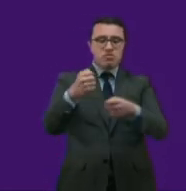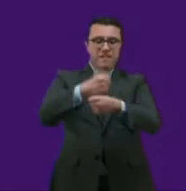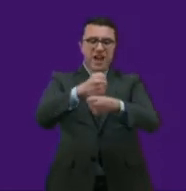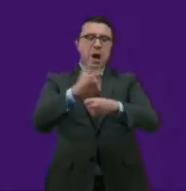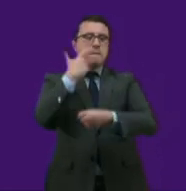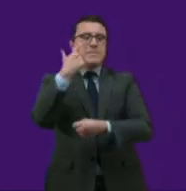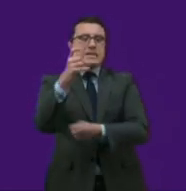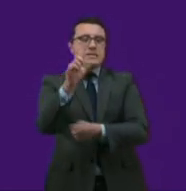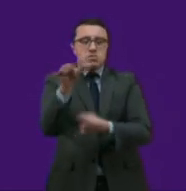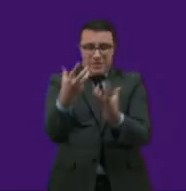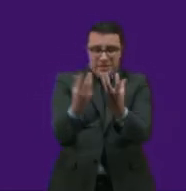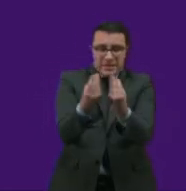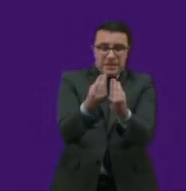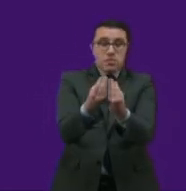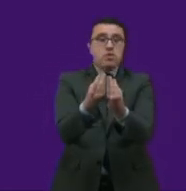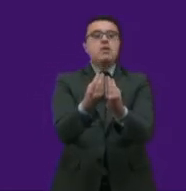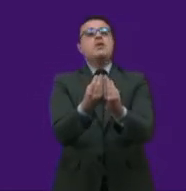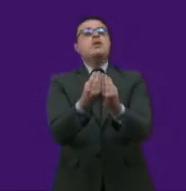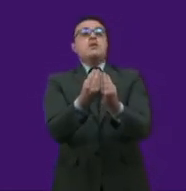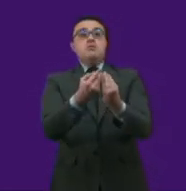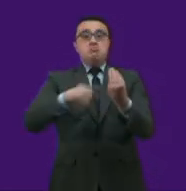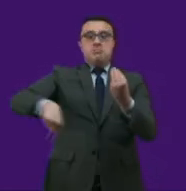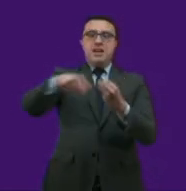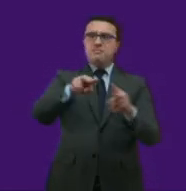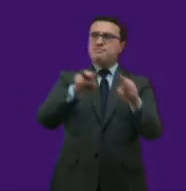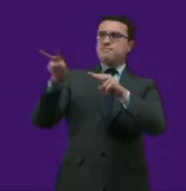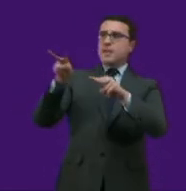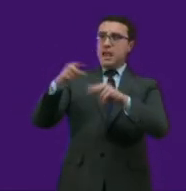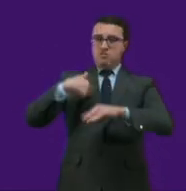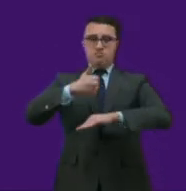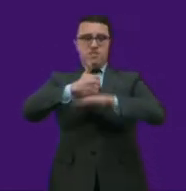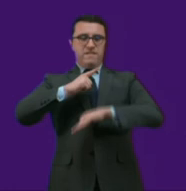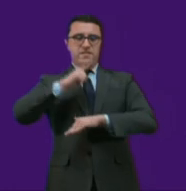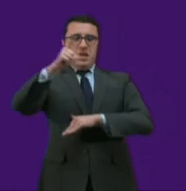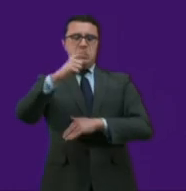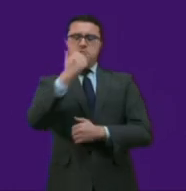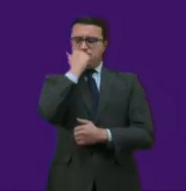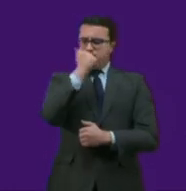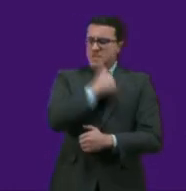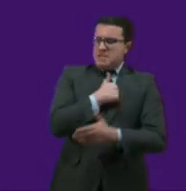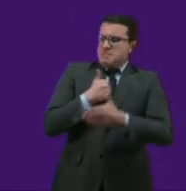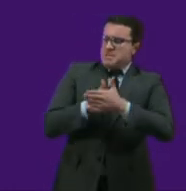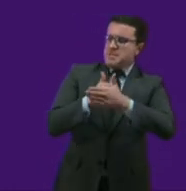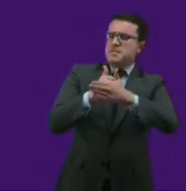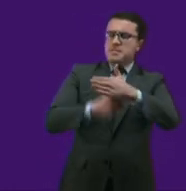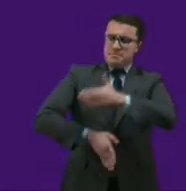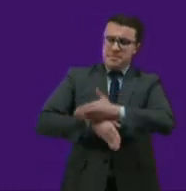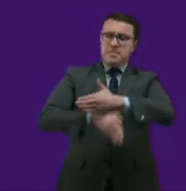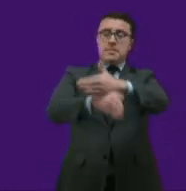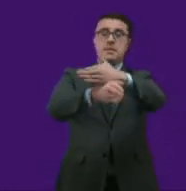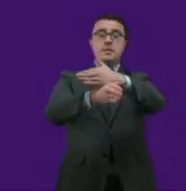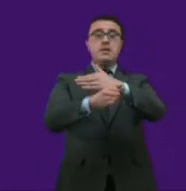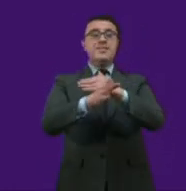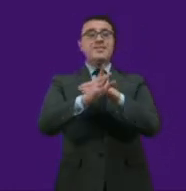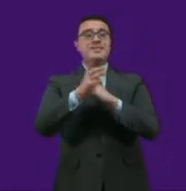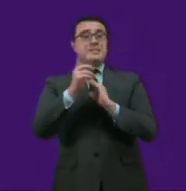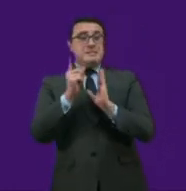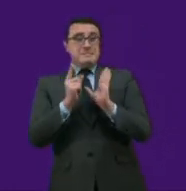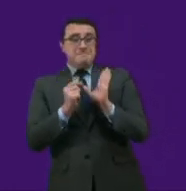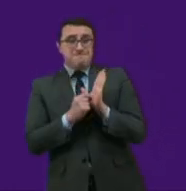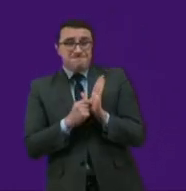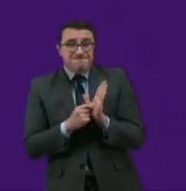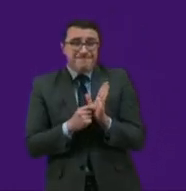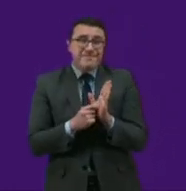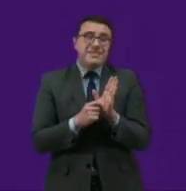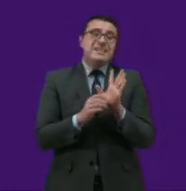manera ellos se dan cuenta de tu pasión y de tu intensidad, pero es muy difícil en la mayoría de los